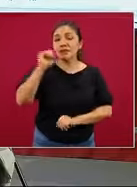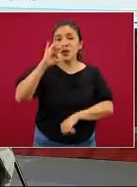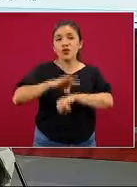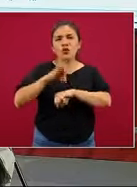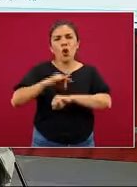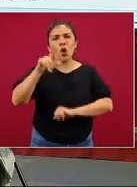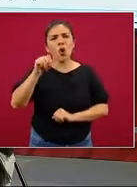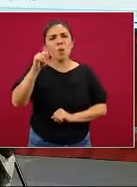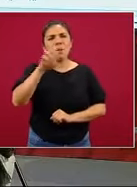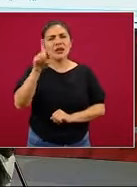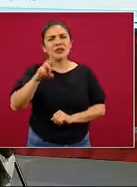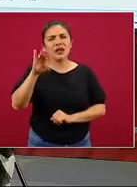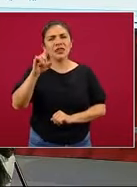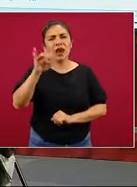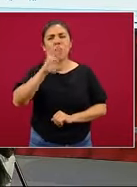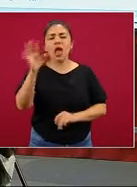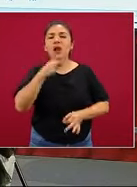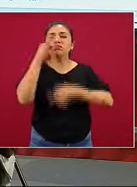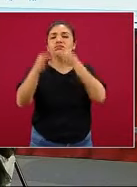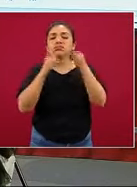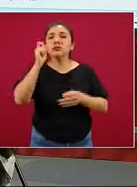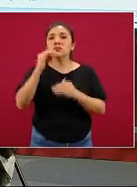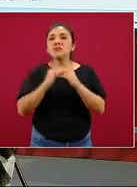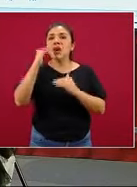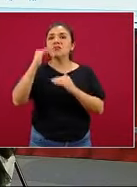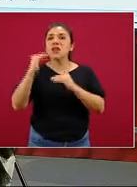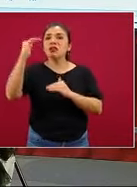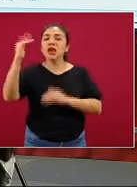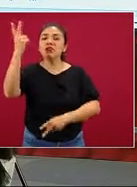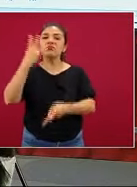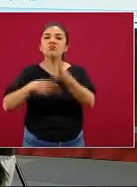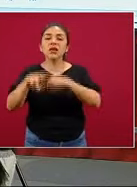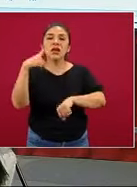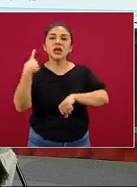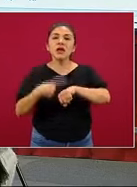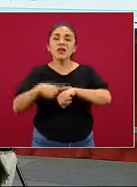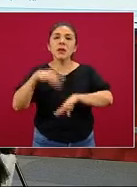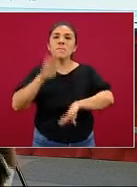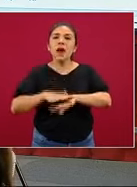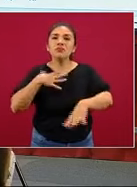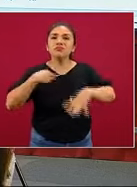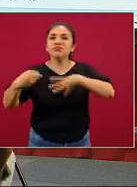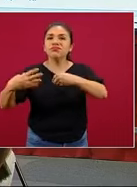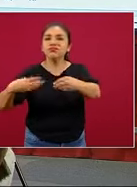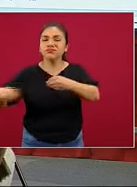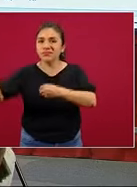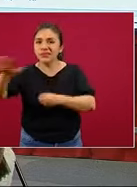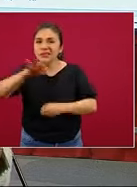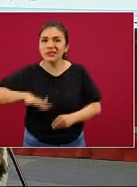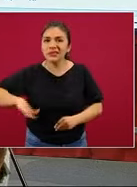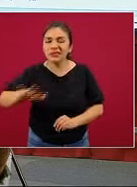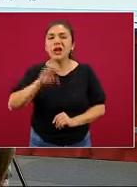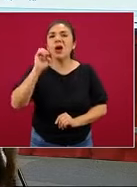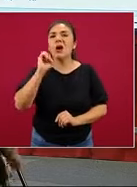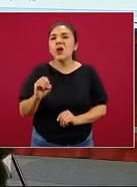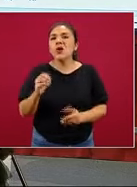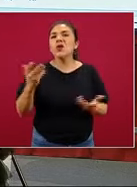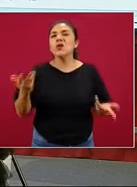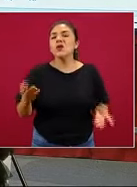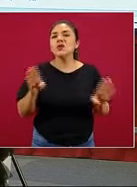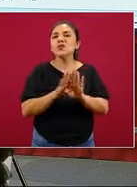Ridaura presentó como que estaban en incremento en su actividad viral o en su actividad pues,